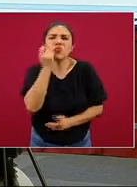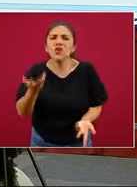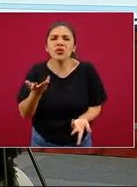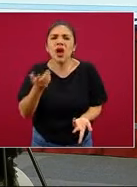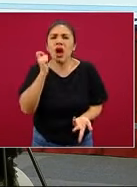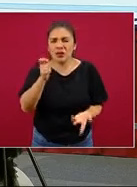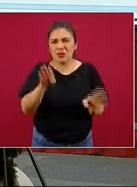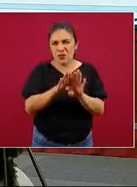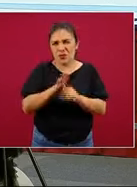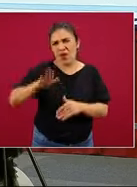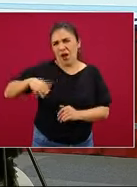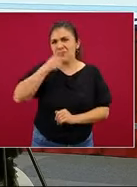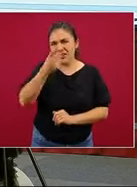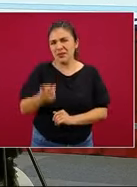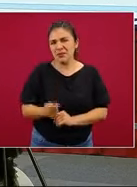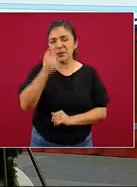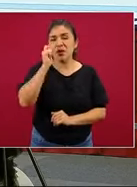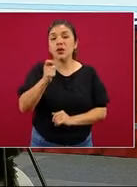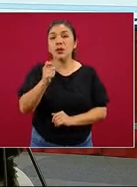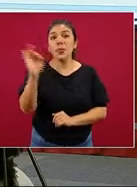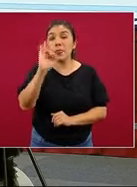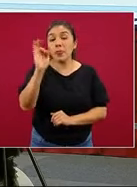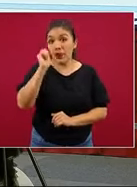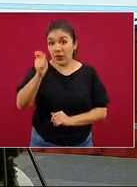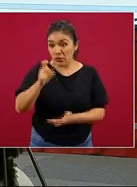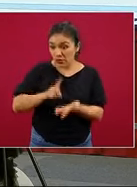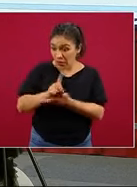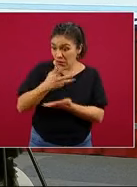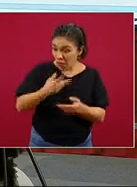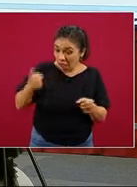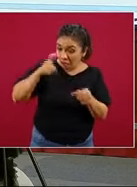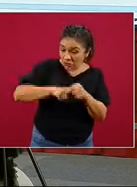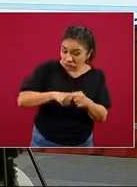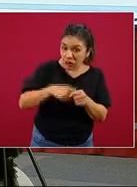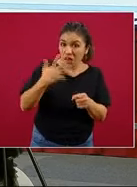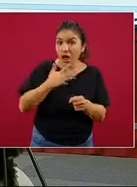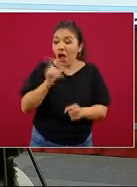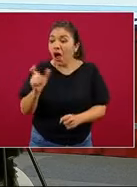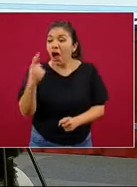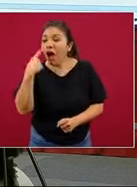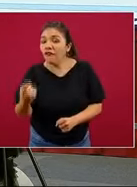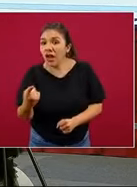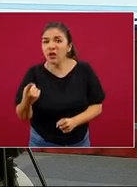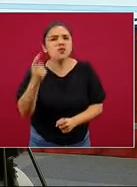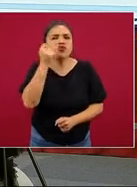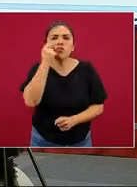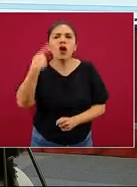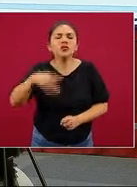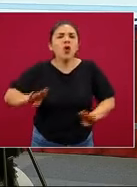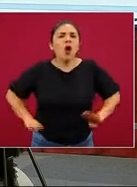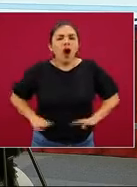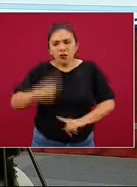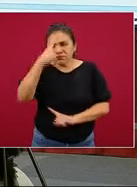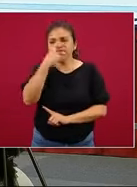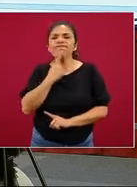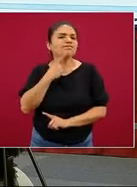como les comentaba en un principio, si son o no derechohabientes, sin importar su condición y sin importar su estatus